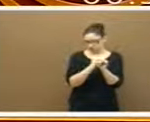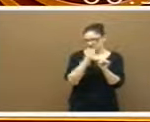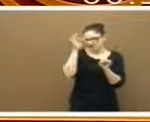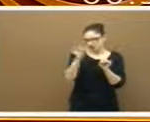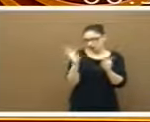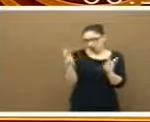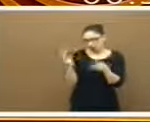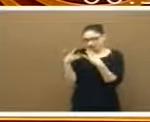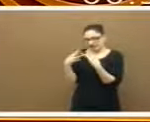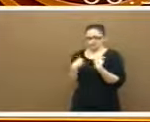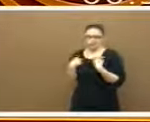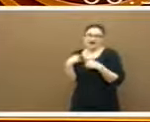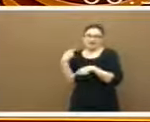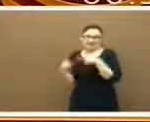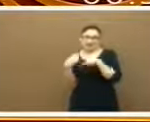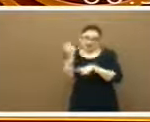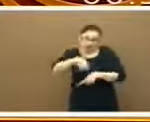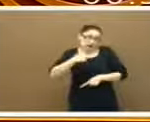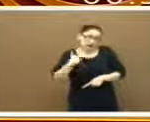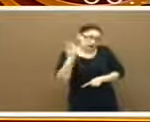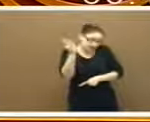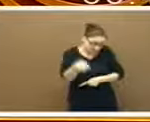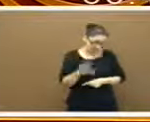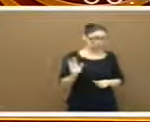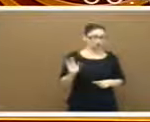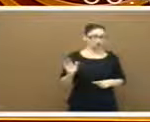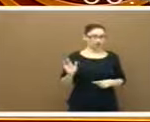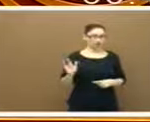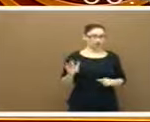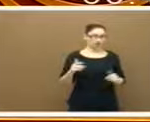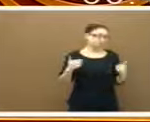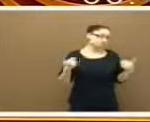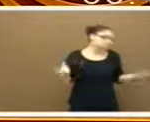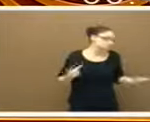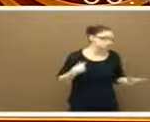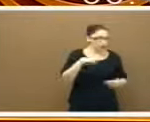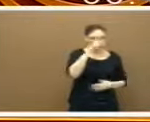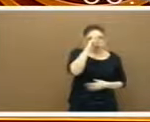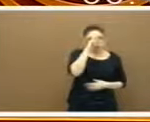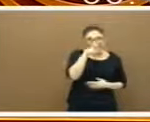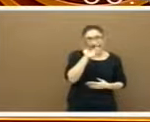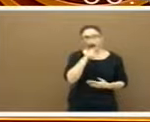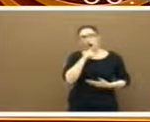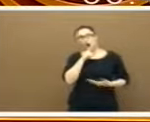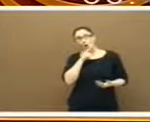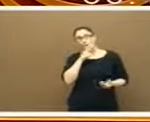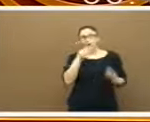para la vida cotidiana familiar. Con lo cual, bueno, no sé hasta qué punto